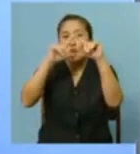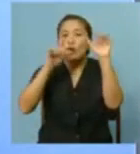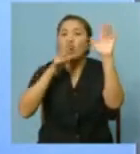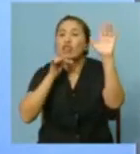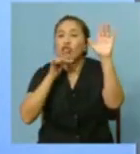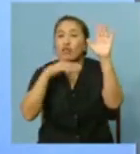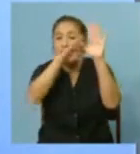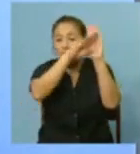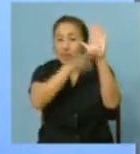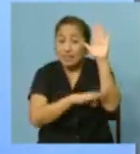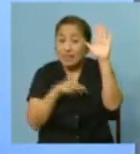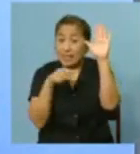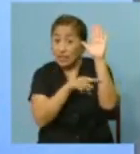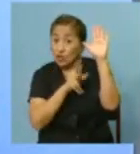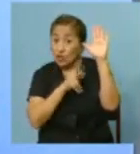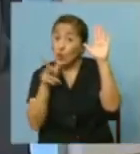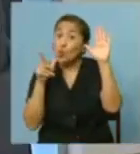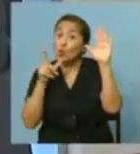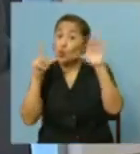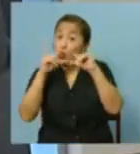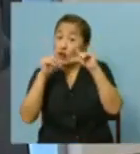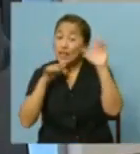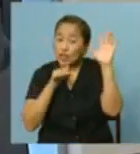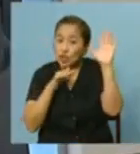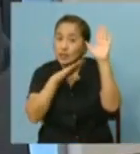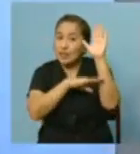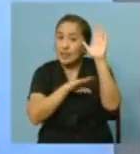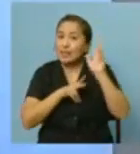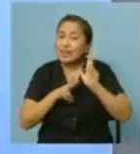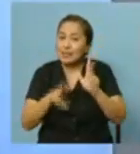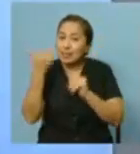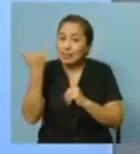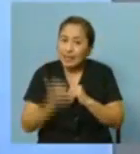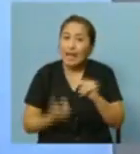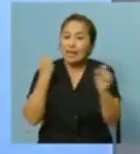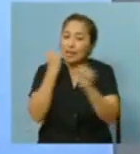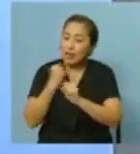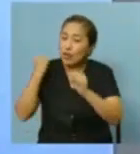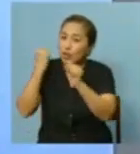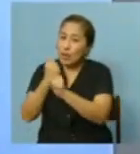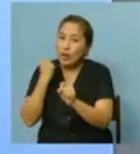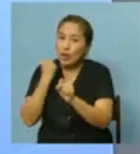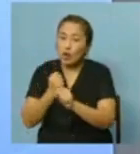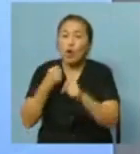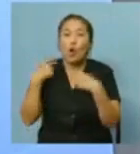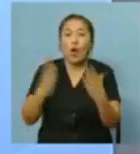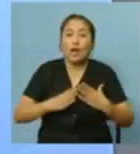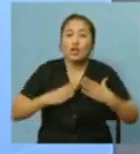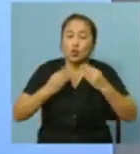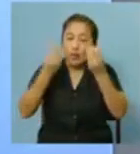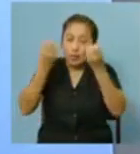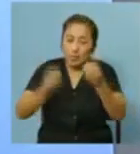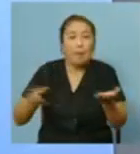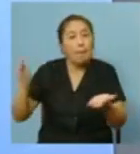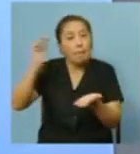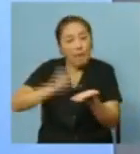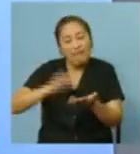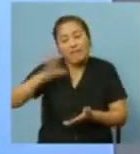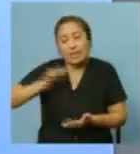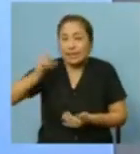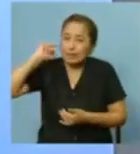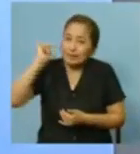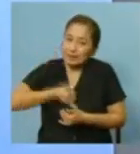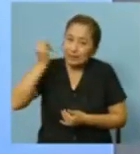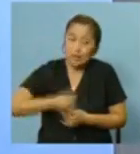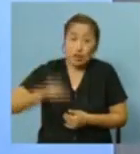eso habla muy bien de que ahí están siendo eficientes las políticas hay que hacer más hay que hacer más por